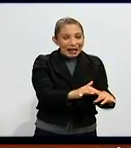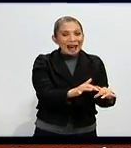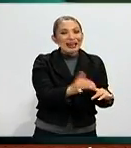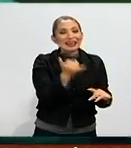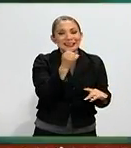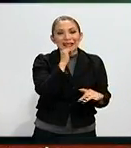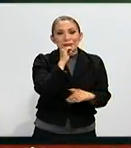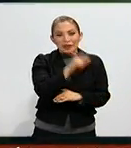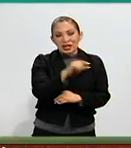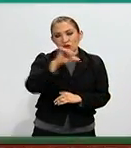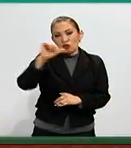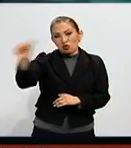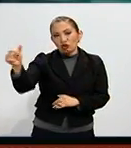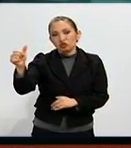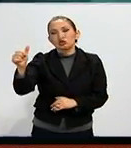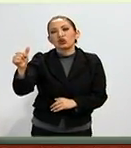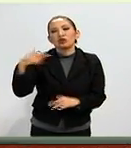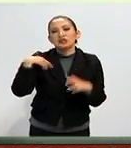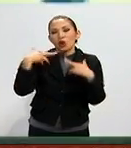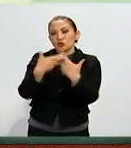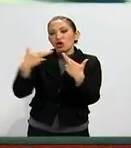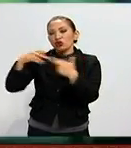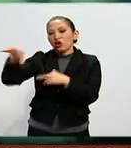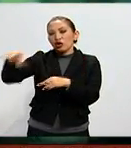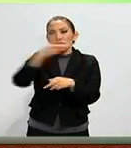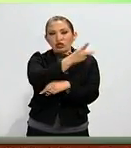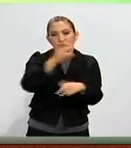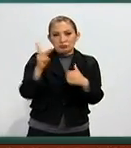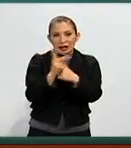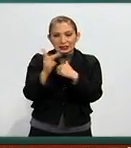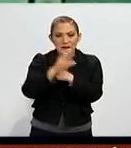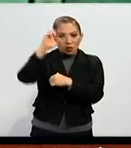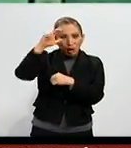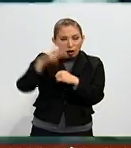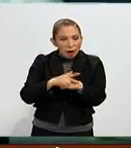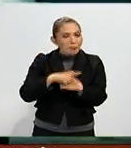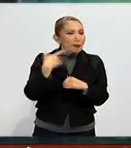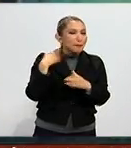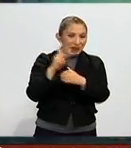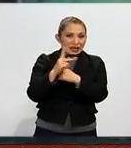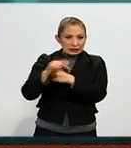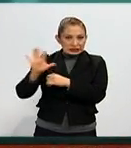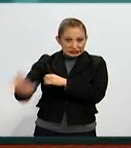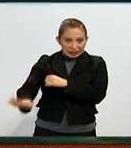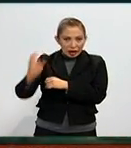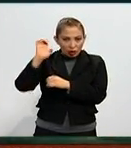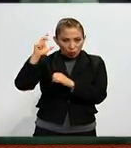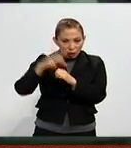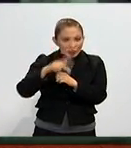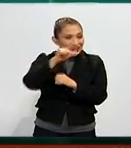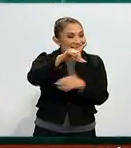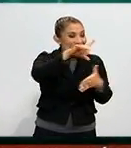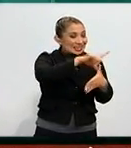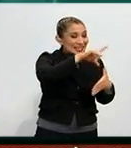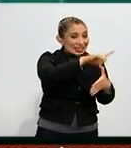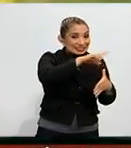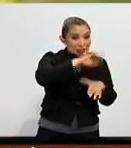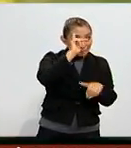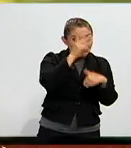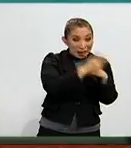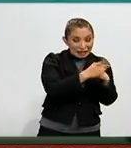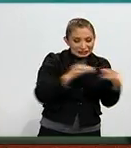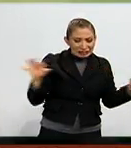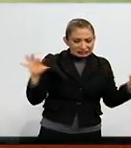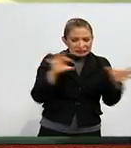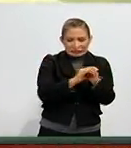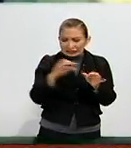como las otras reuniones que hay bilaterales entre Europa, países europeos y países latinoamericanos,